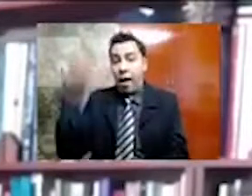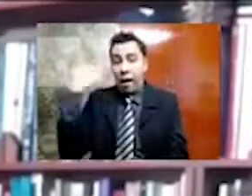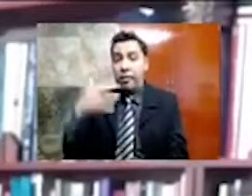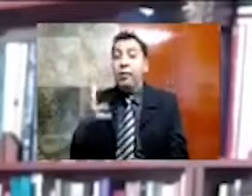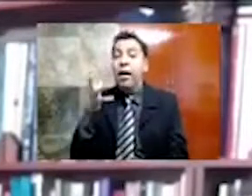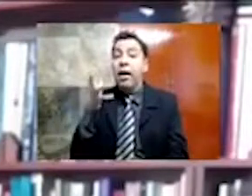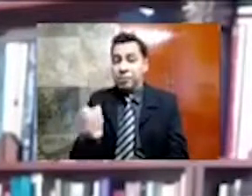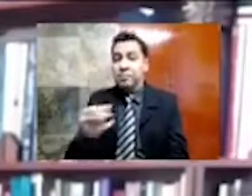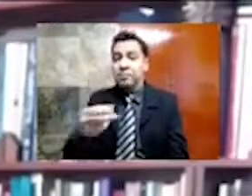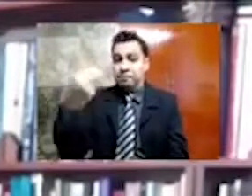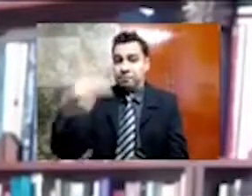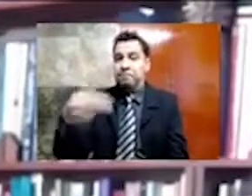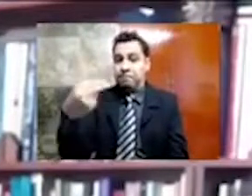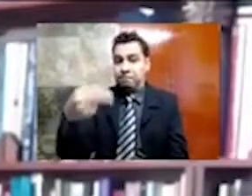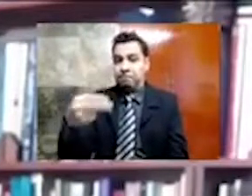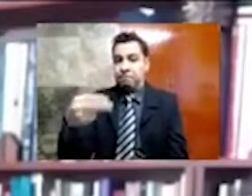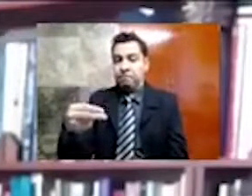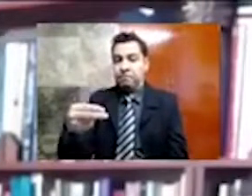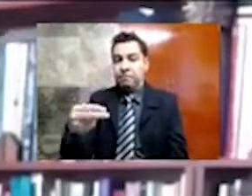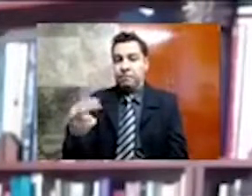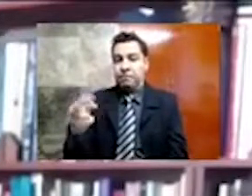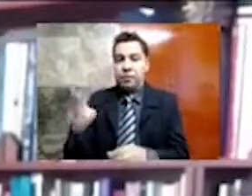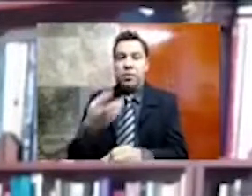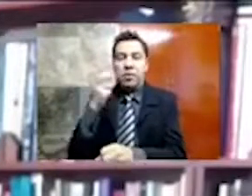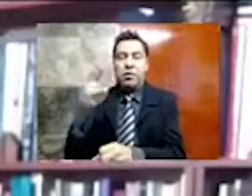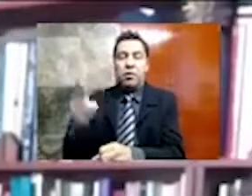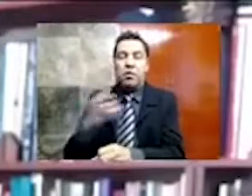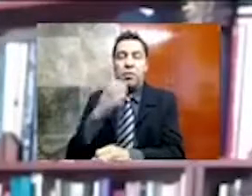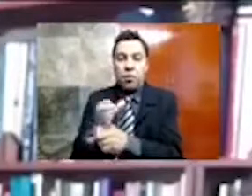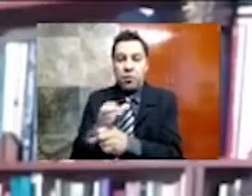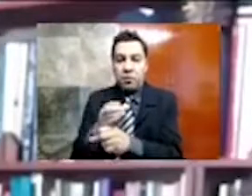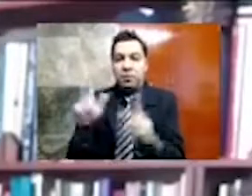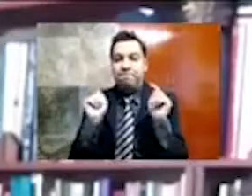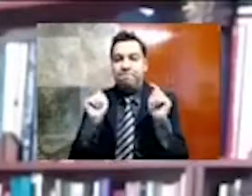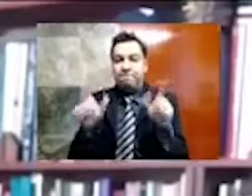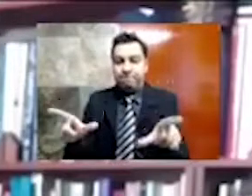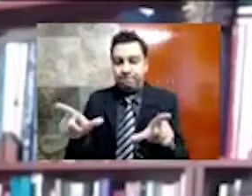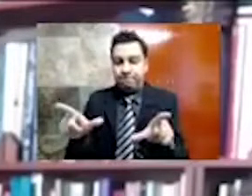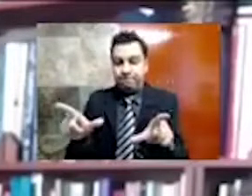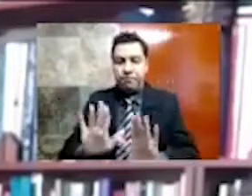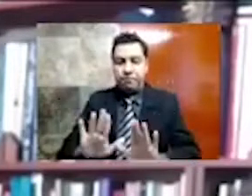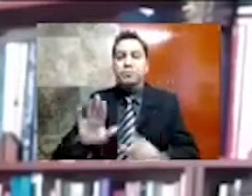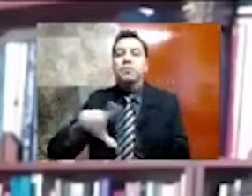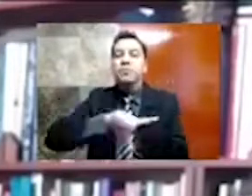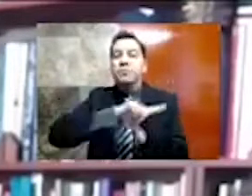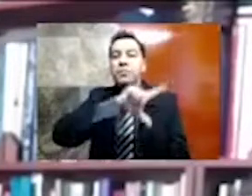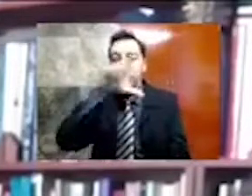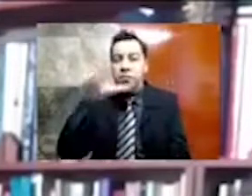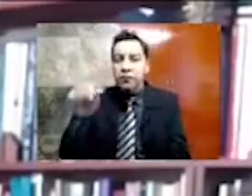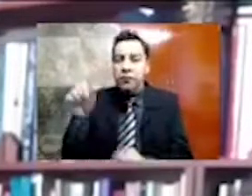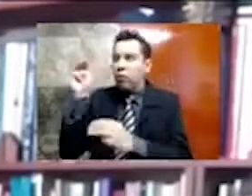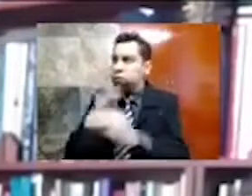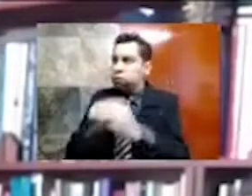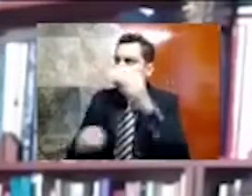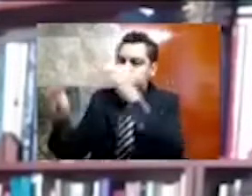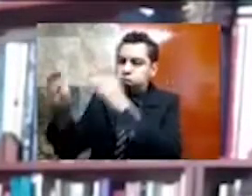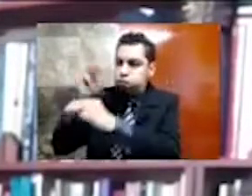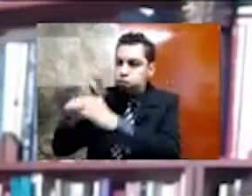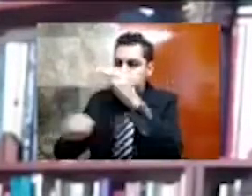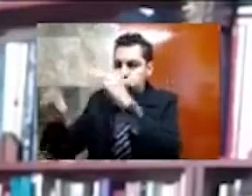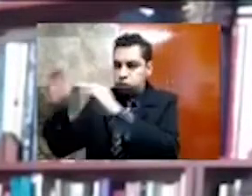más apropiado decirle, y el señorío de Huejotzingo en las faldas del